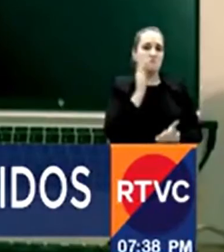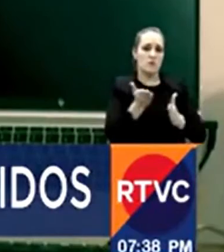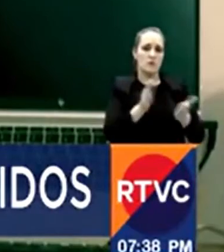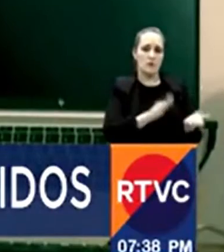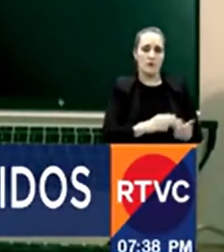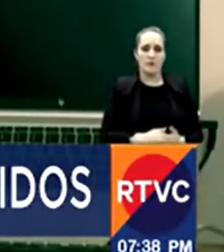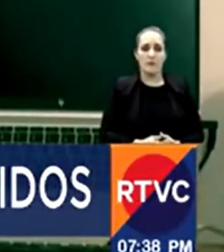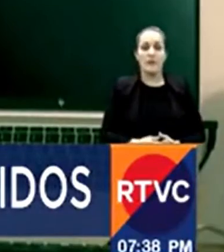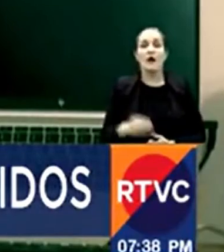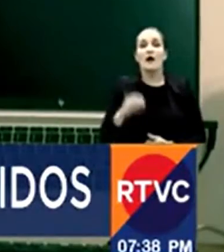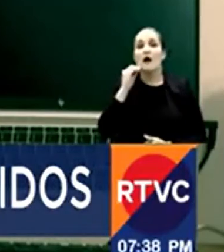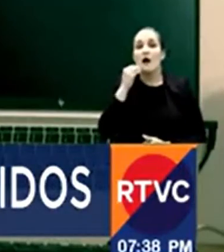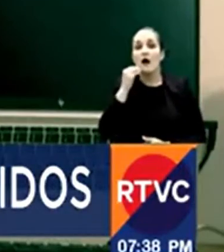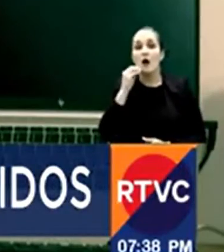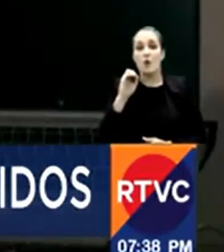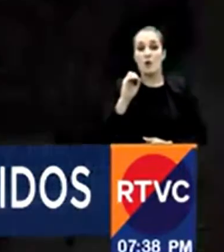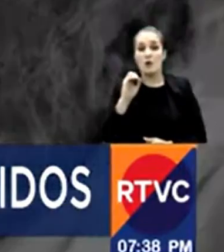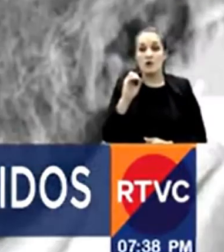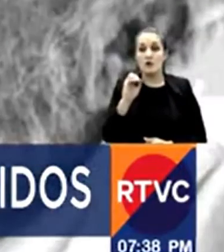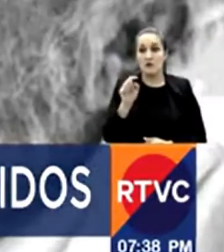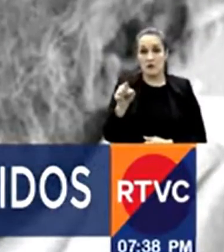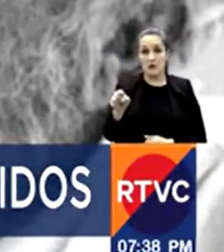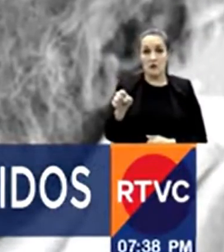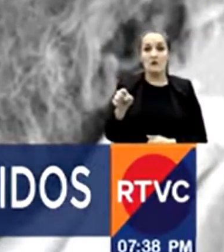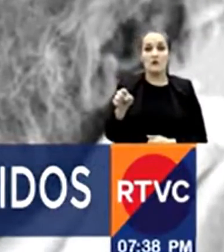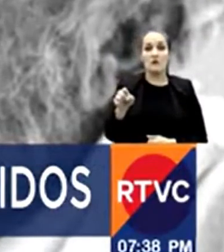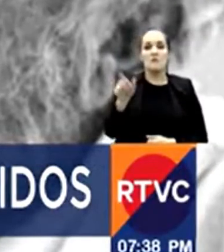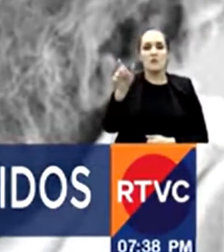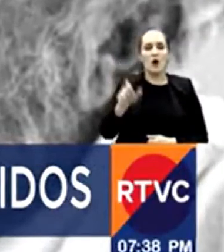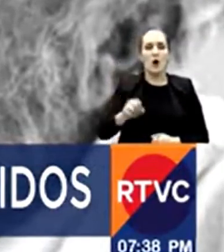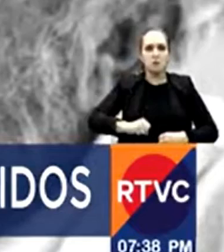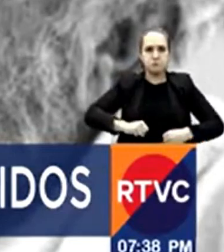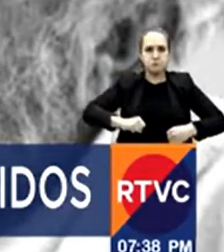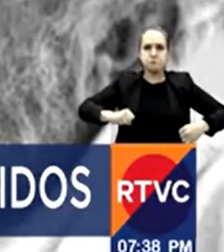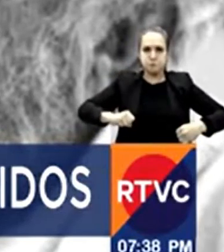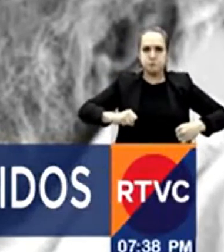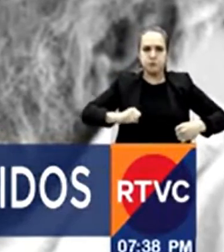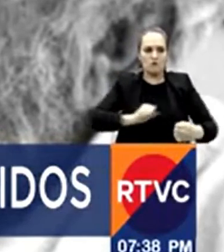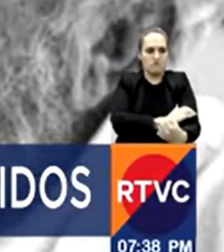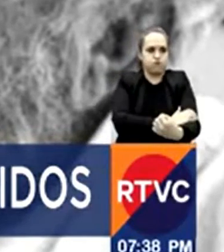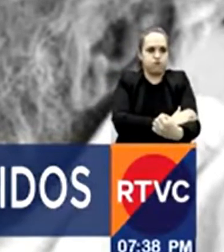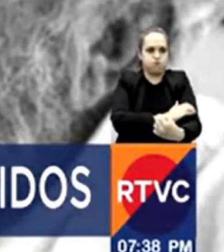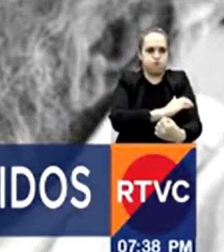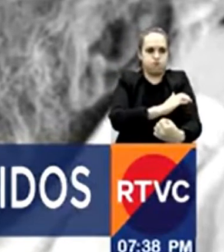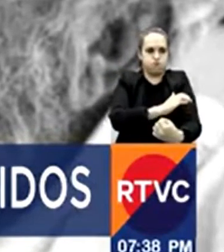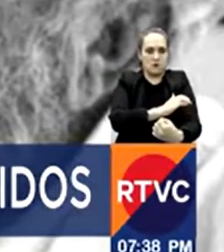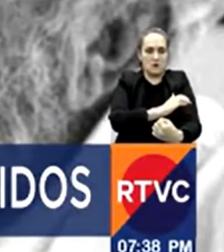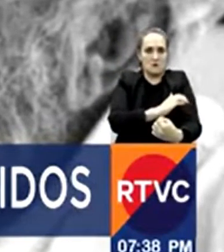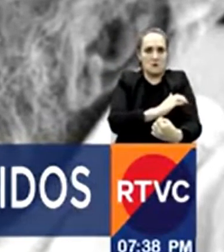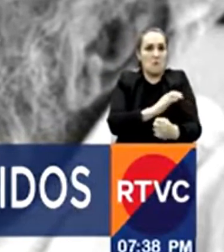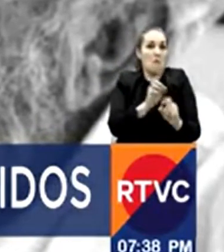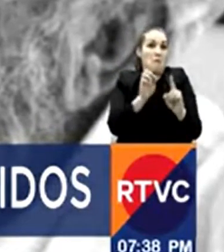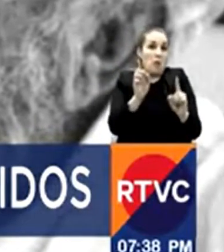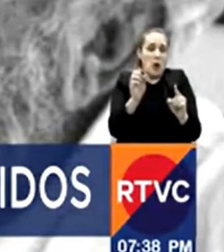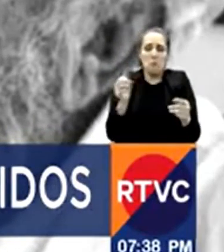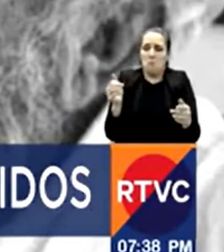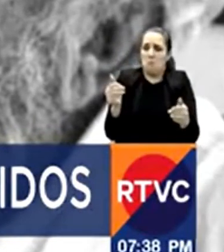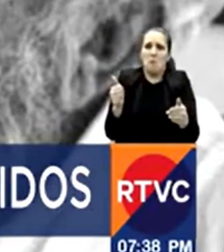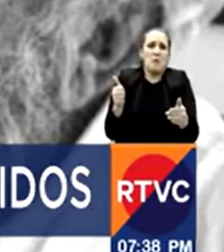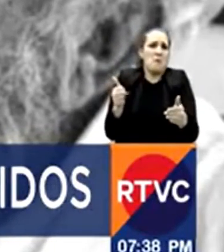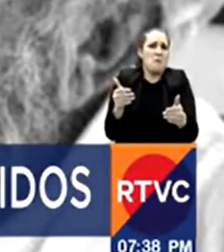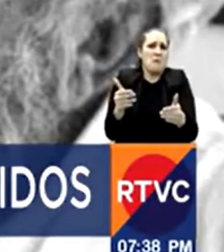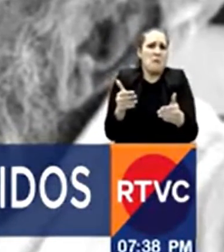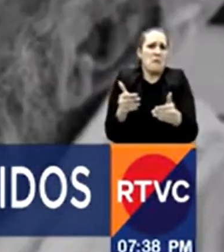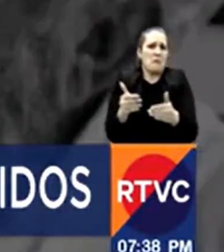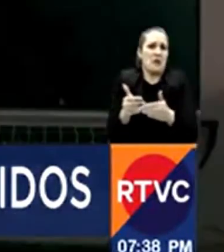Mi abuelito era una persona con obesidad, hipertenso, pero pues el 3 de diciembre ya